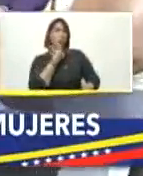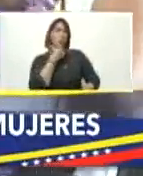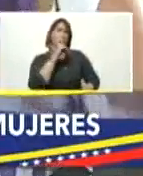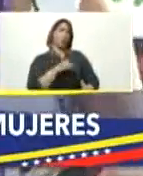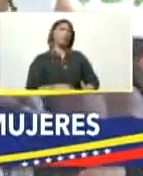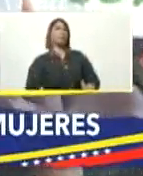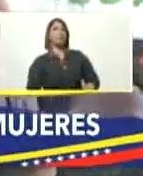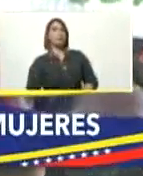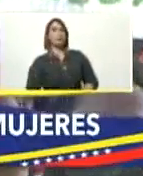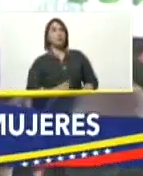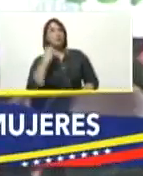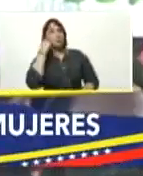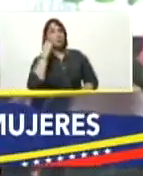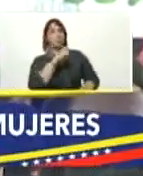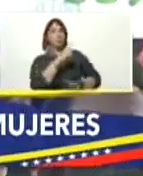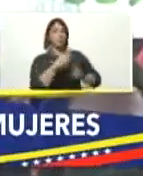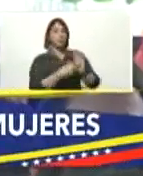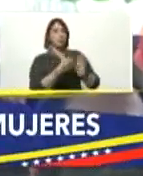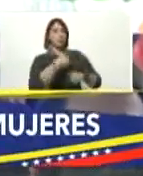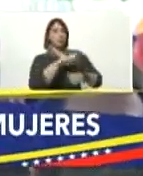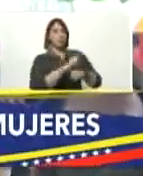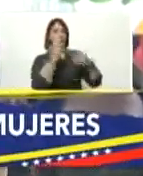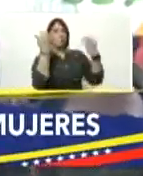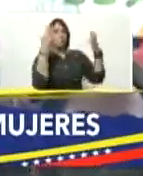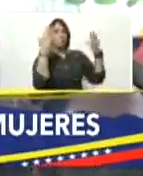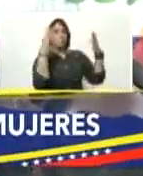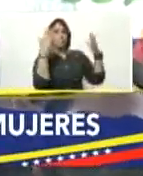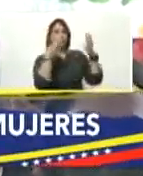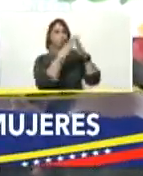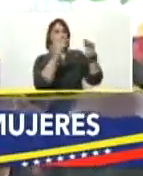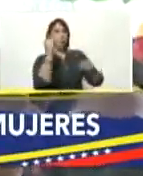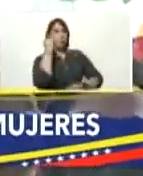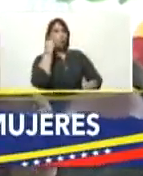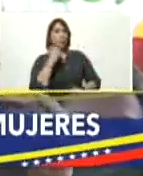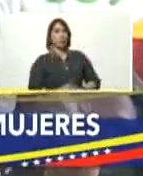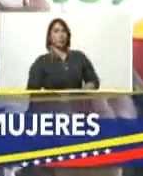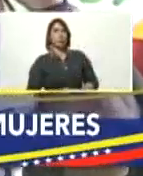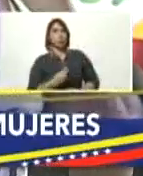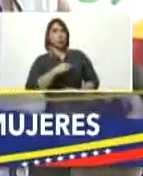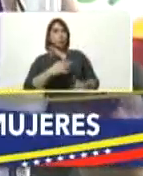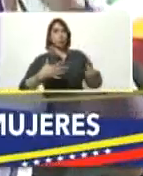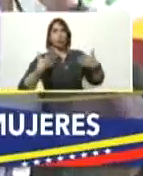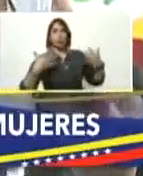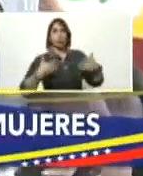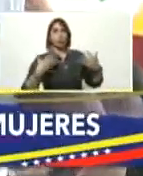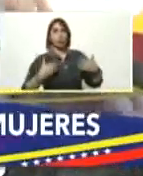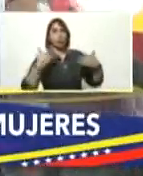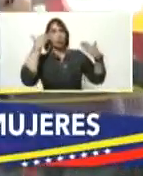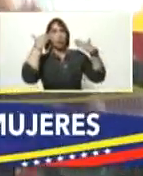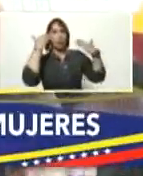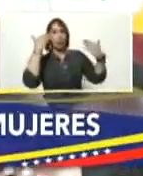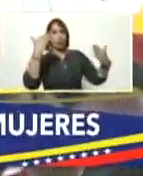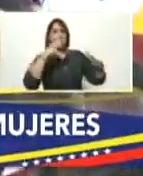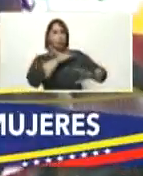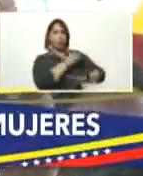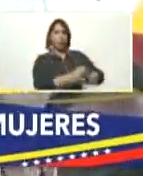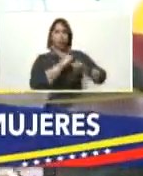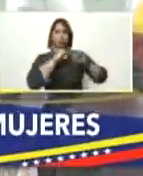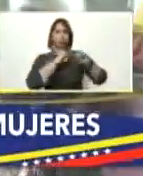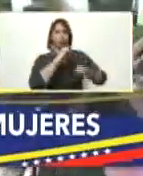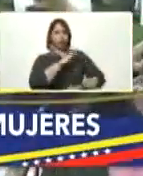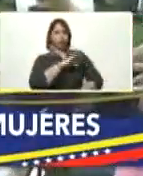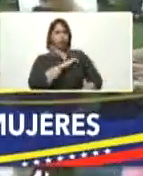mujeres en general, primero, les voy a dar un aplauso a todas. Estamos contentas, un saludo feminista,